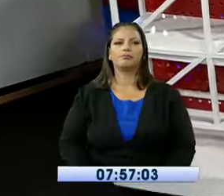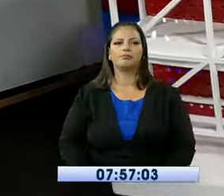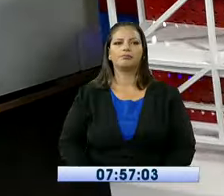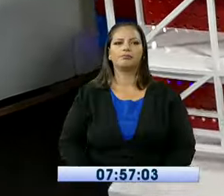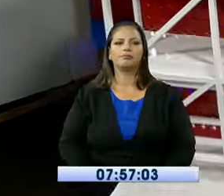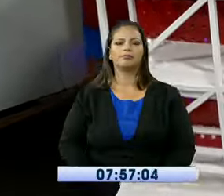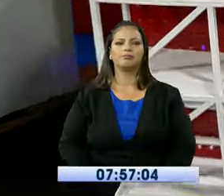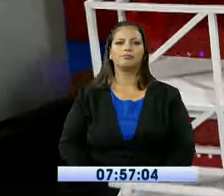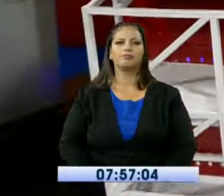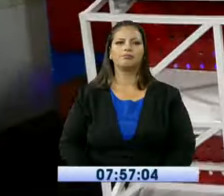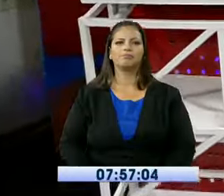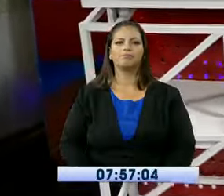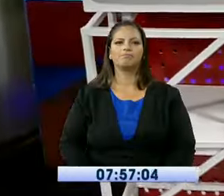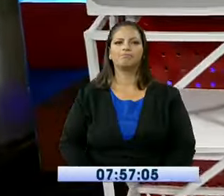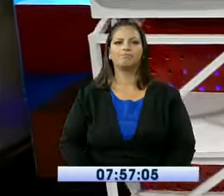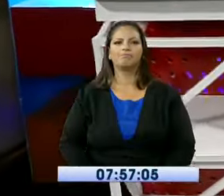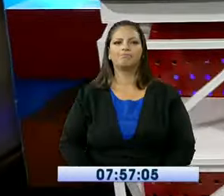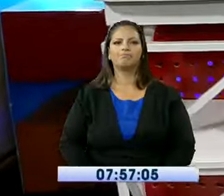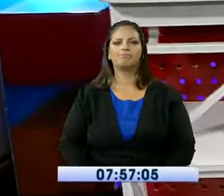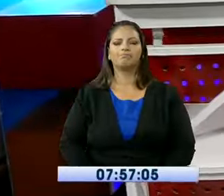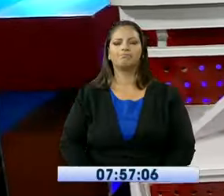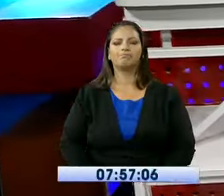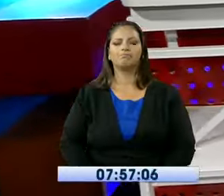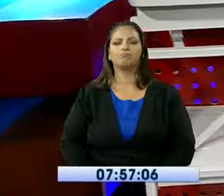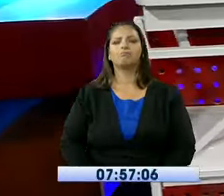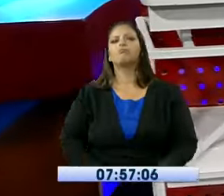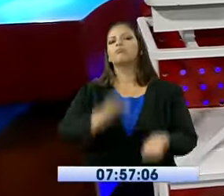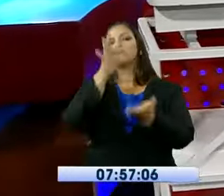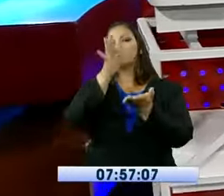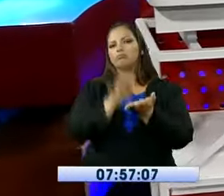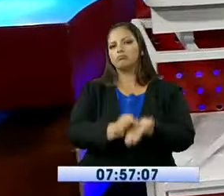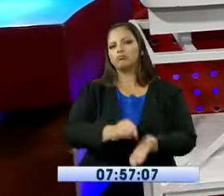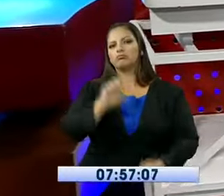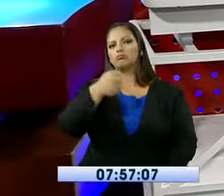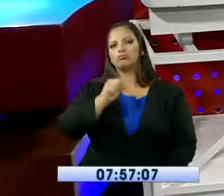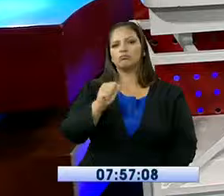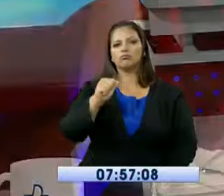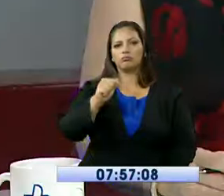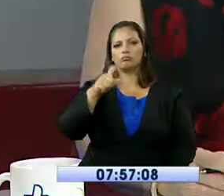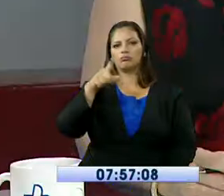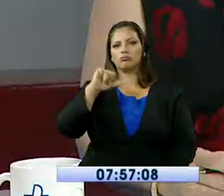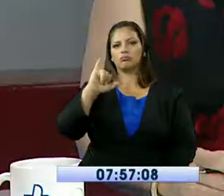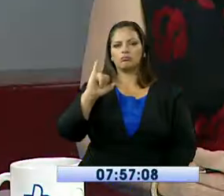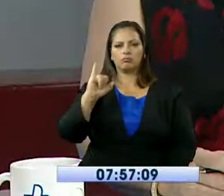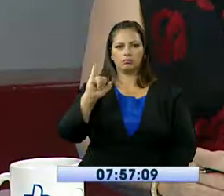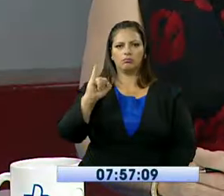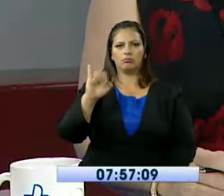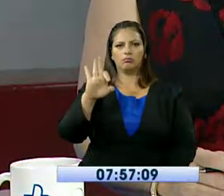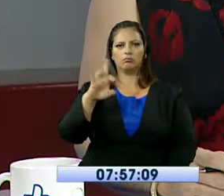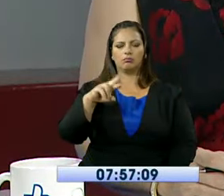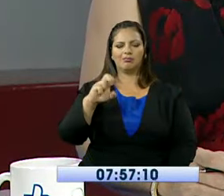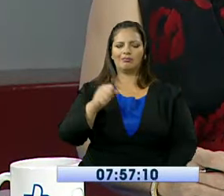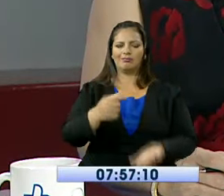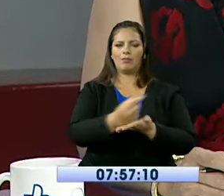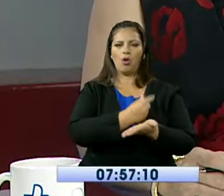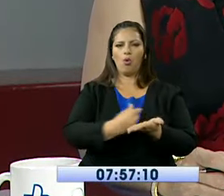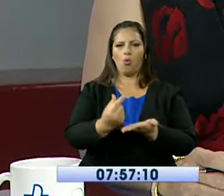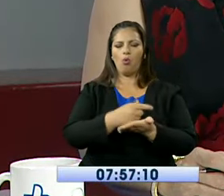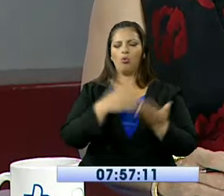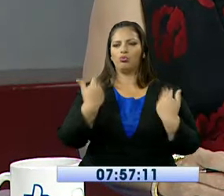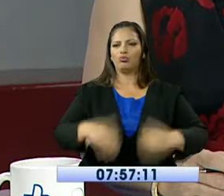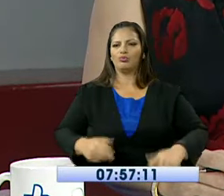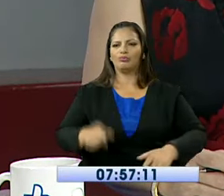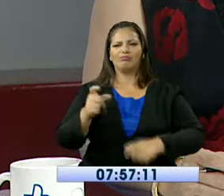Se realizó la cabalgata más grande del Ecuador en el Cantón Salitre de la provincia del Guayas. A la cita asistieron jinetes y representantes de la